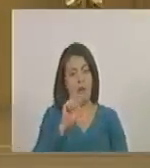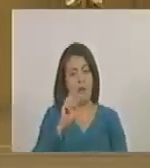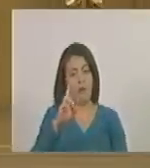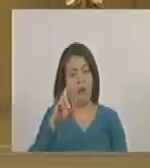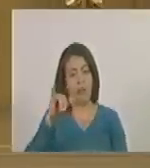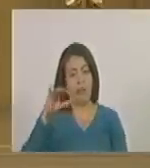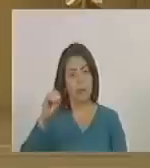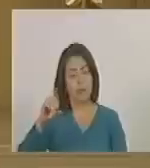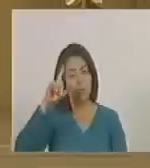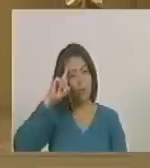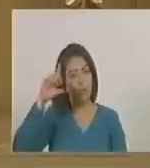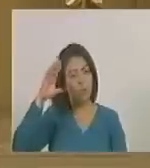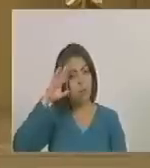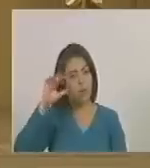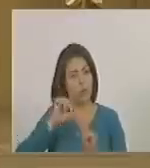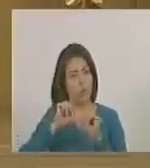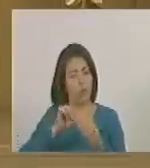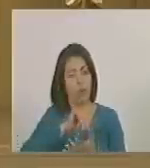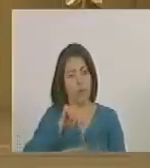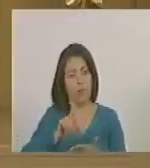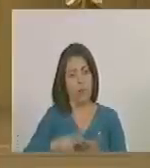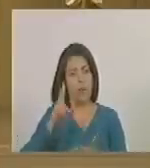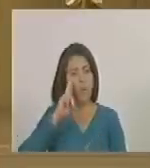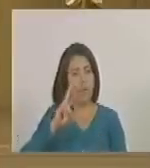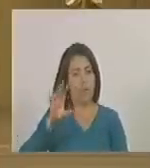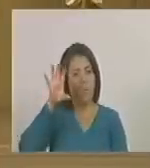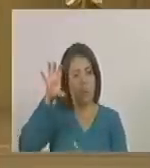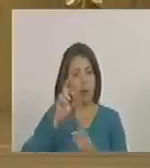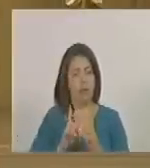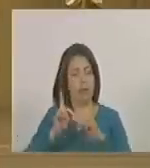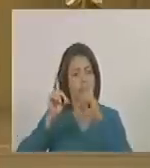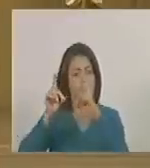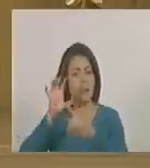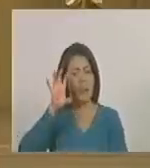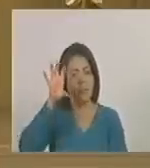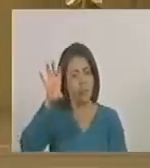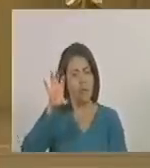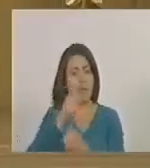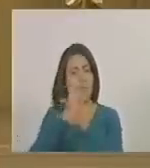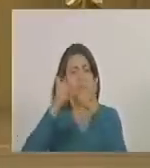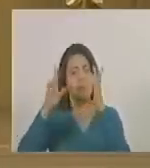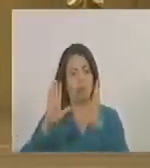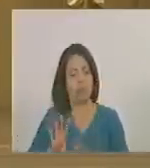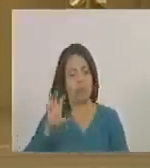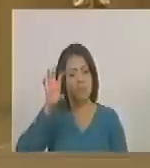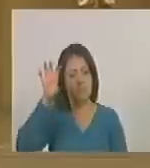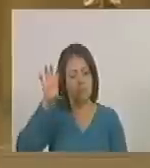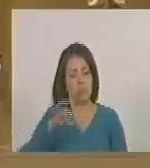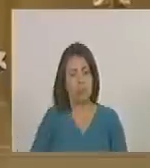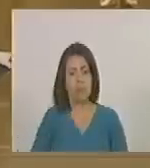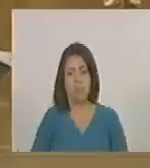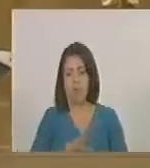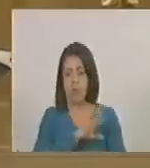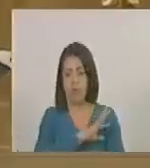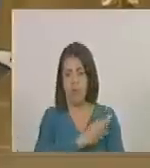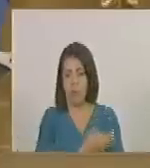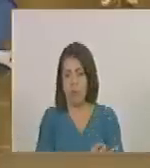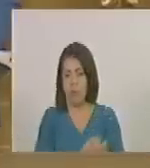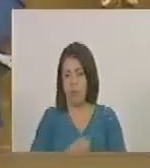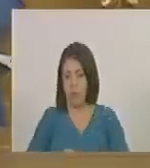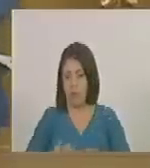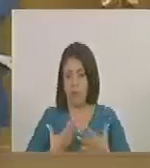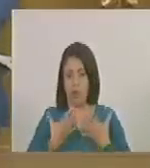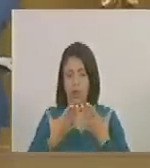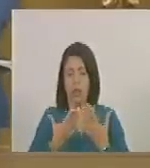a su sueño permanente de ver una patria digna, una patria liberada, una patria potencia como